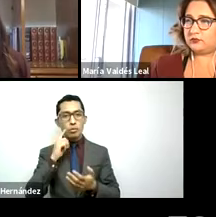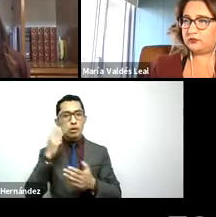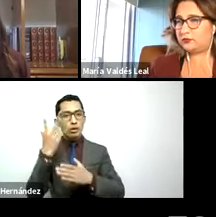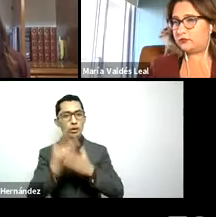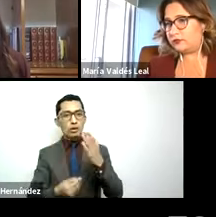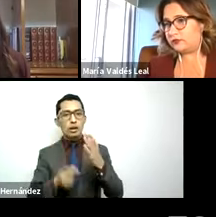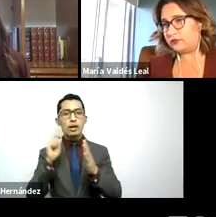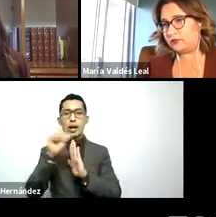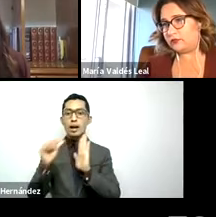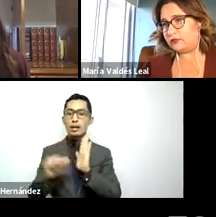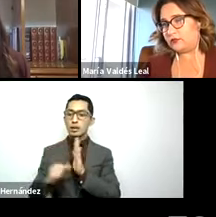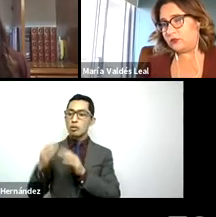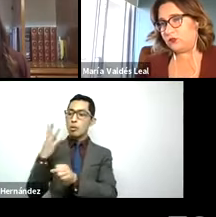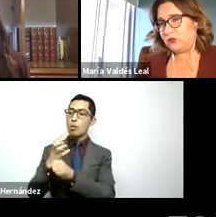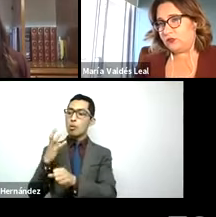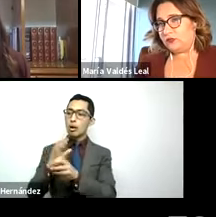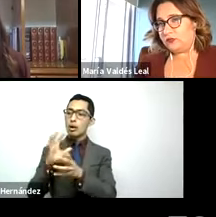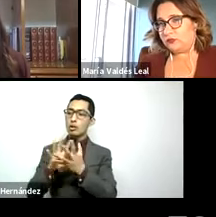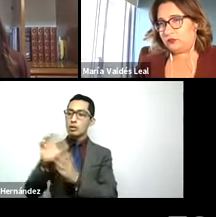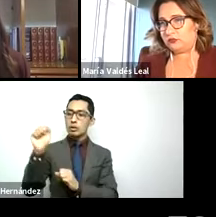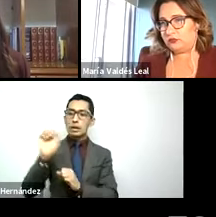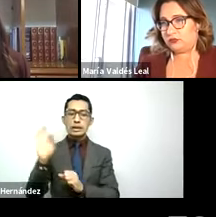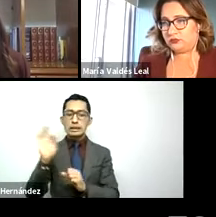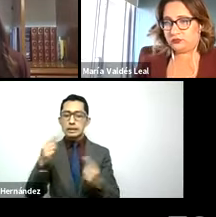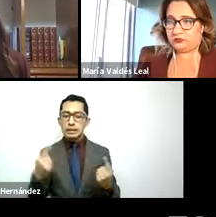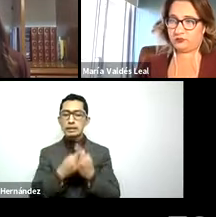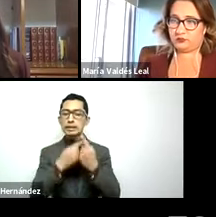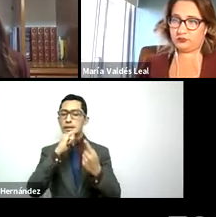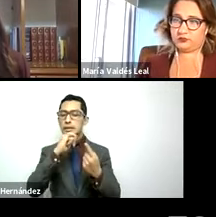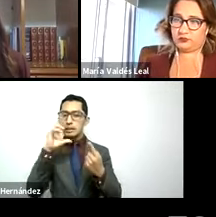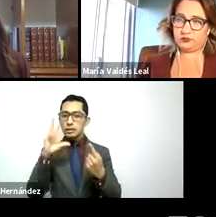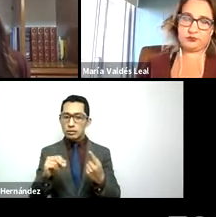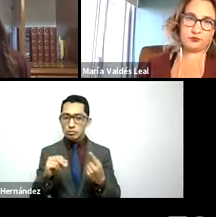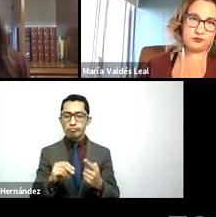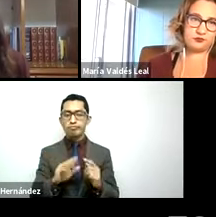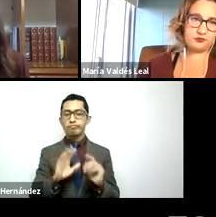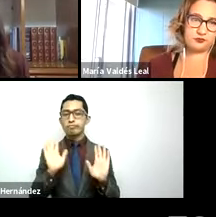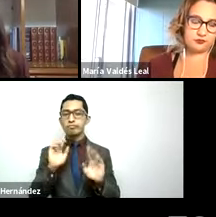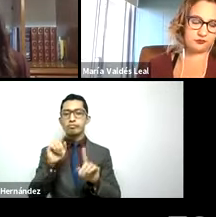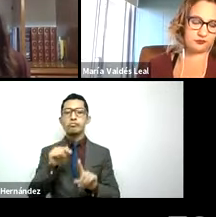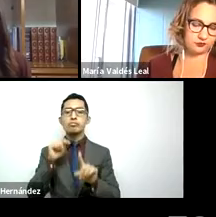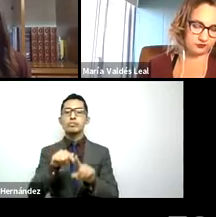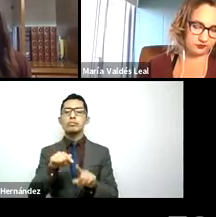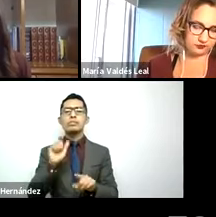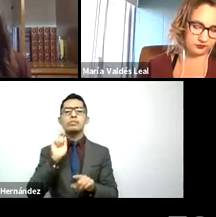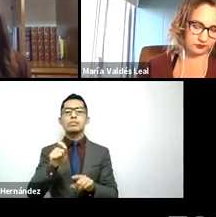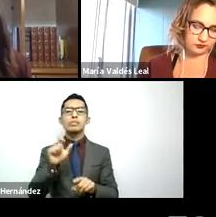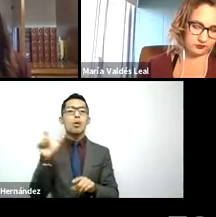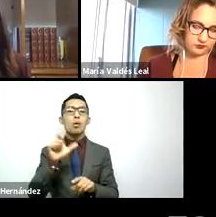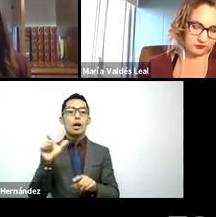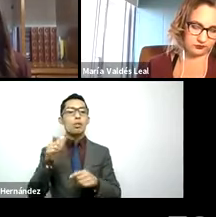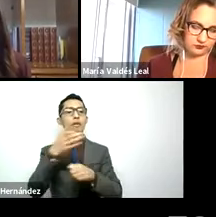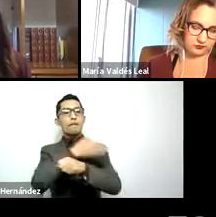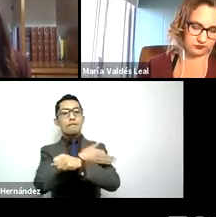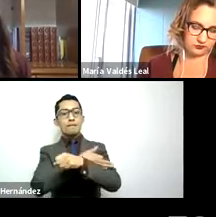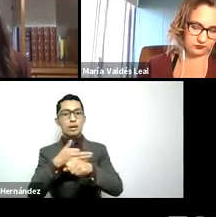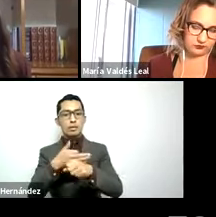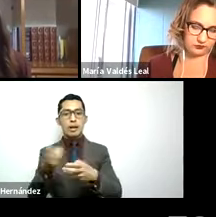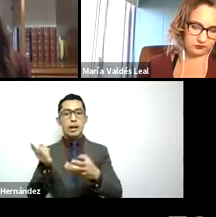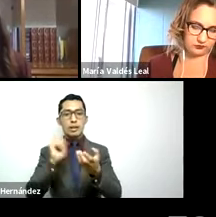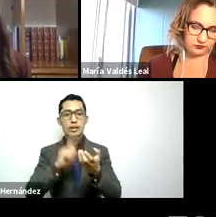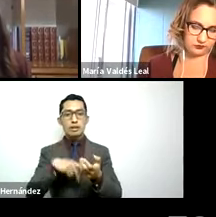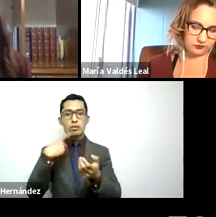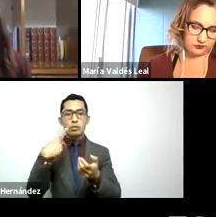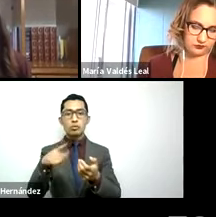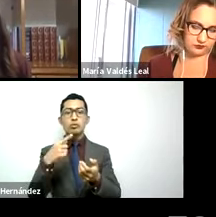el artículo 4 constitucional y específicamente en casos de familia con el interés superior